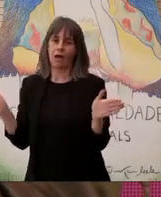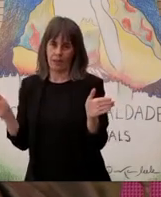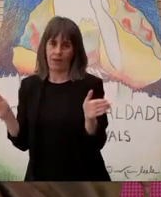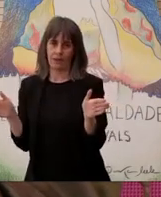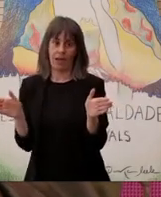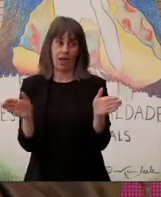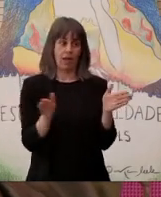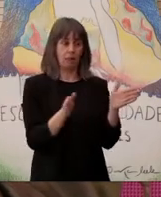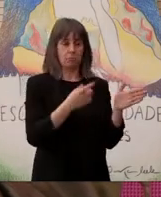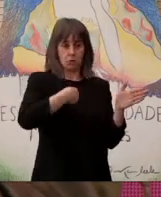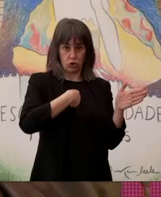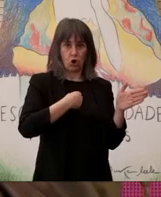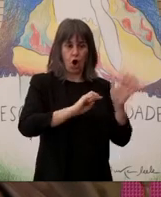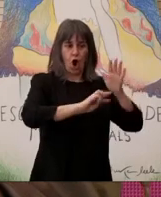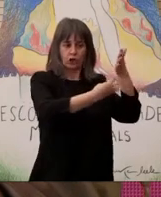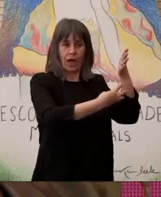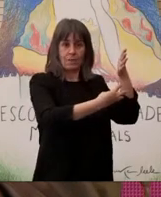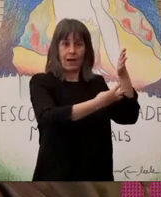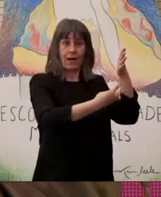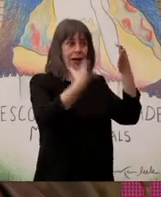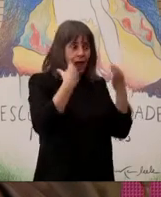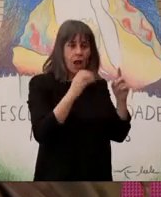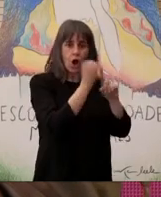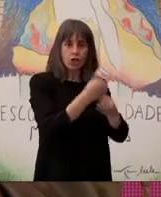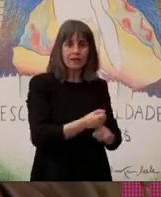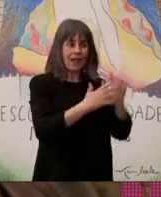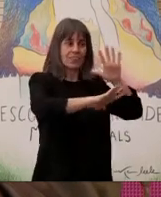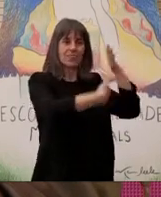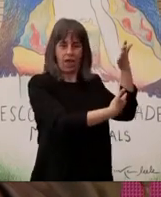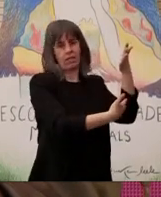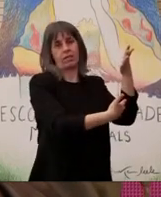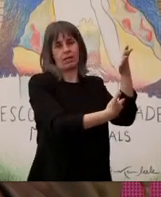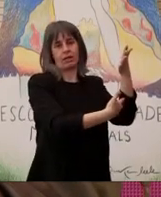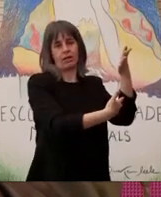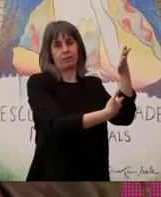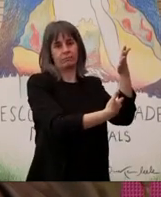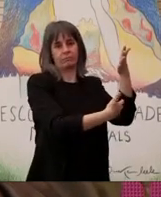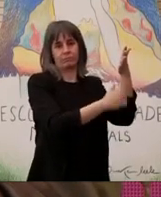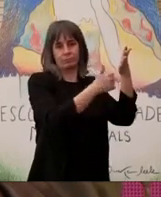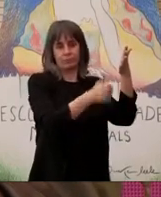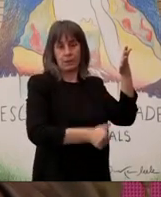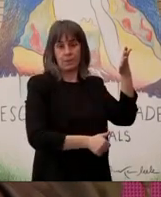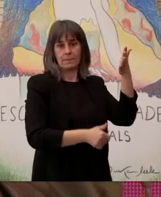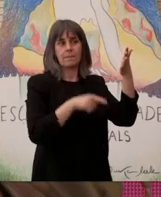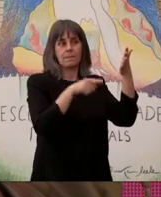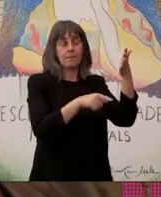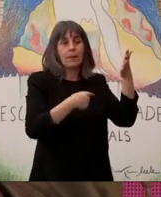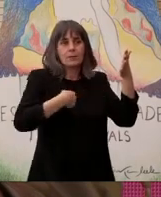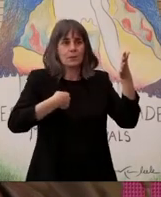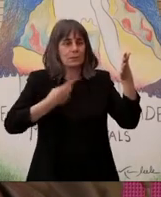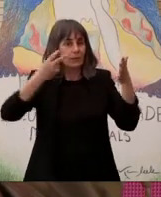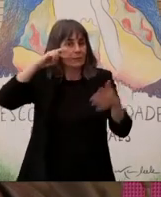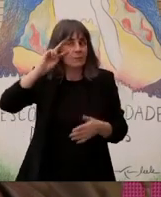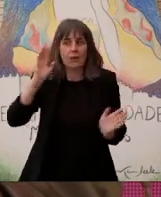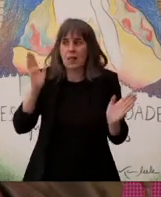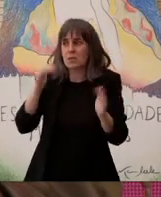todo información y ahí pues con mucha ilusión con aros también para inexperiencia tal vez de